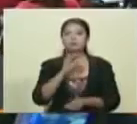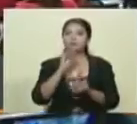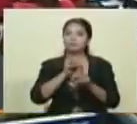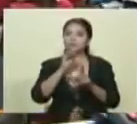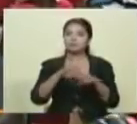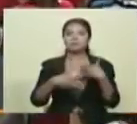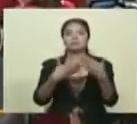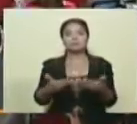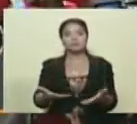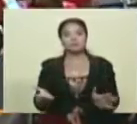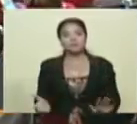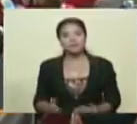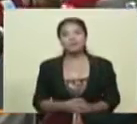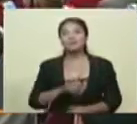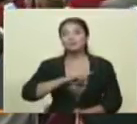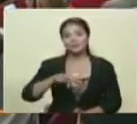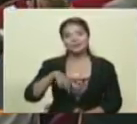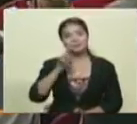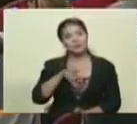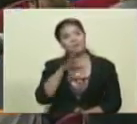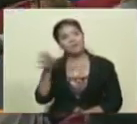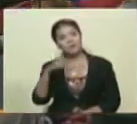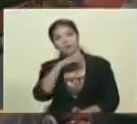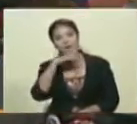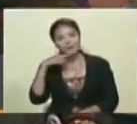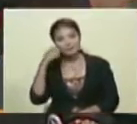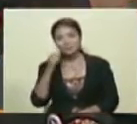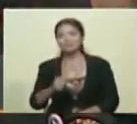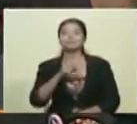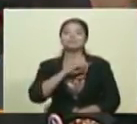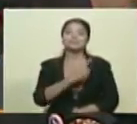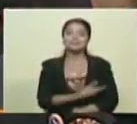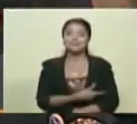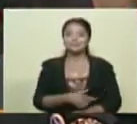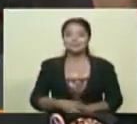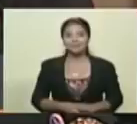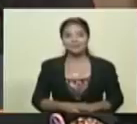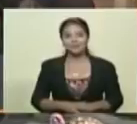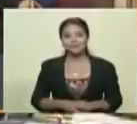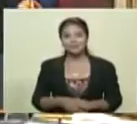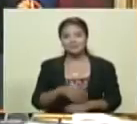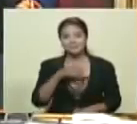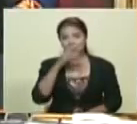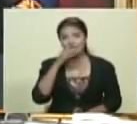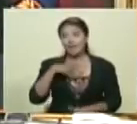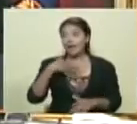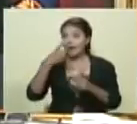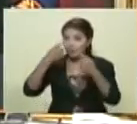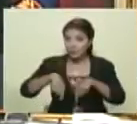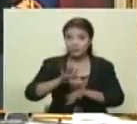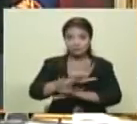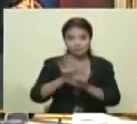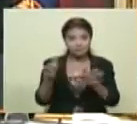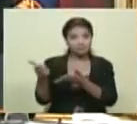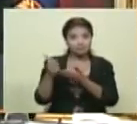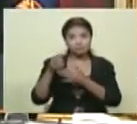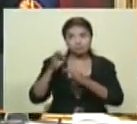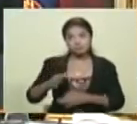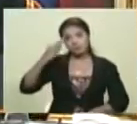También nosotros vamos a Moscú para seguir fortaleciendo nuestros acuerdos de cooperación militar.